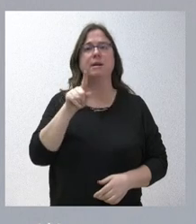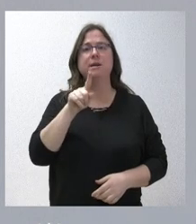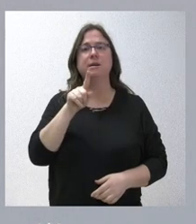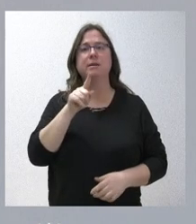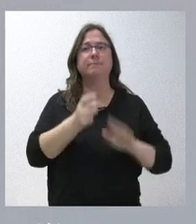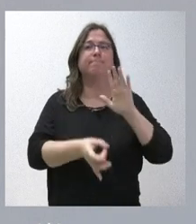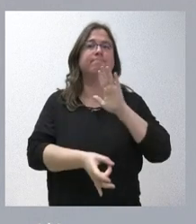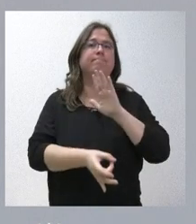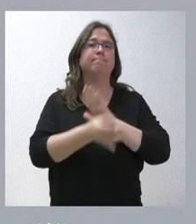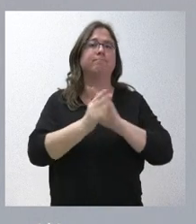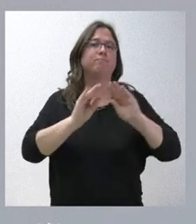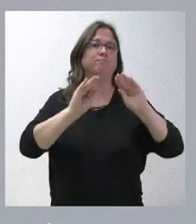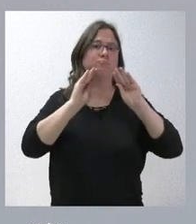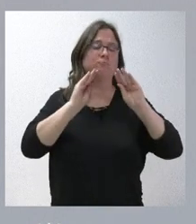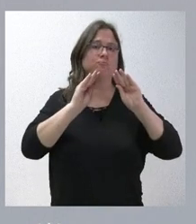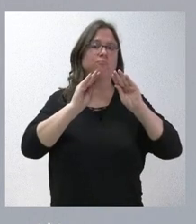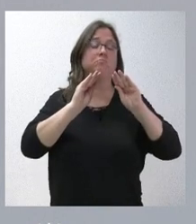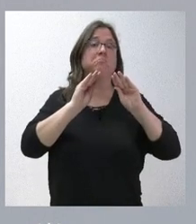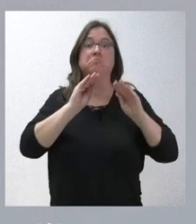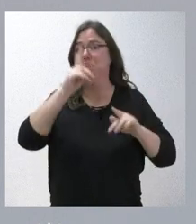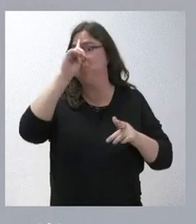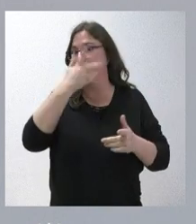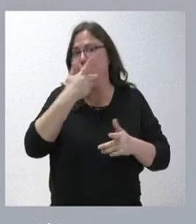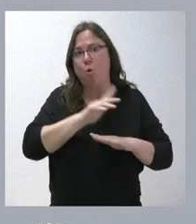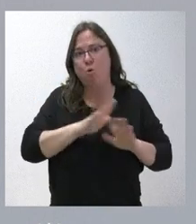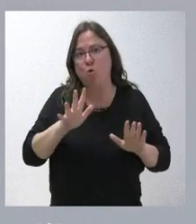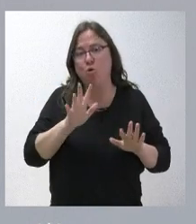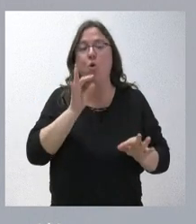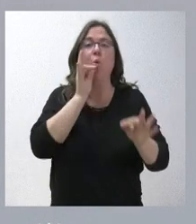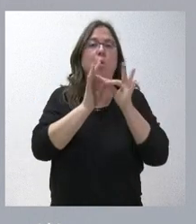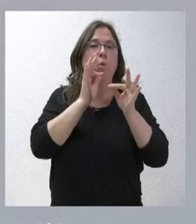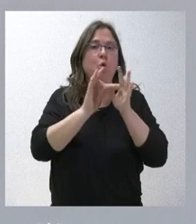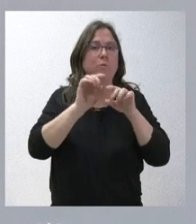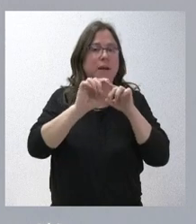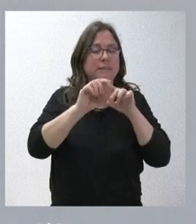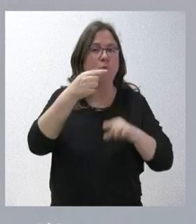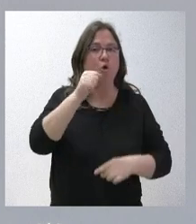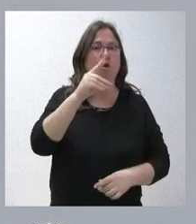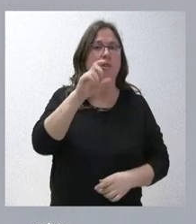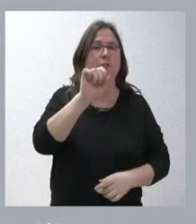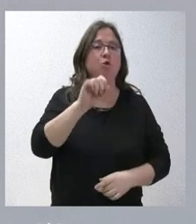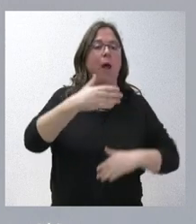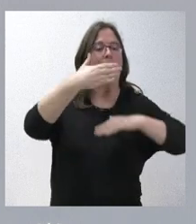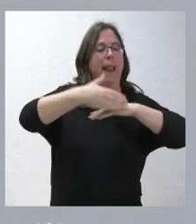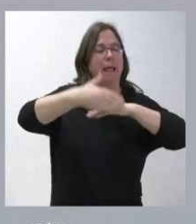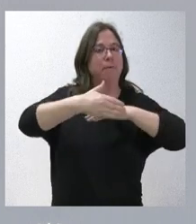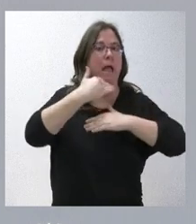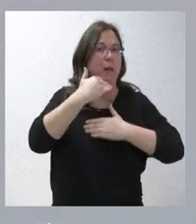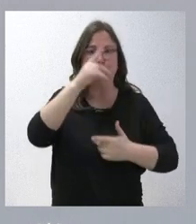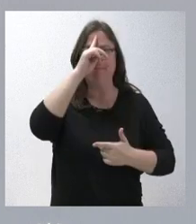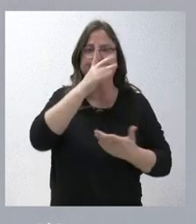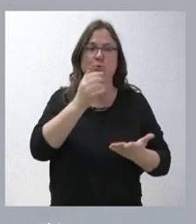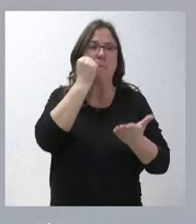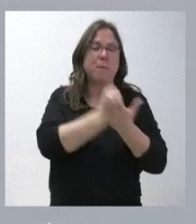origen vinculados a la misma pues desconozco desconozco si esta uva está prohibida Más allá de una concreta denominación